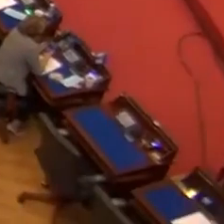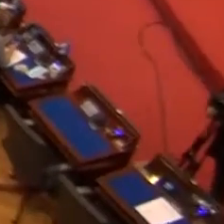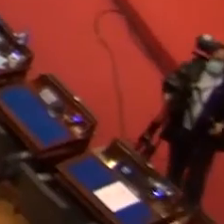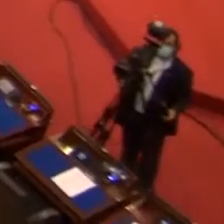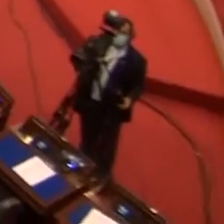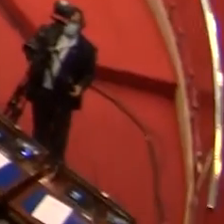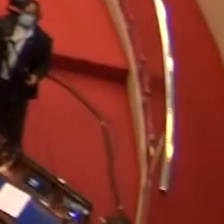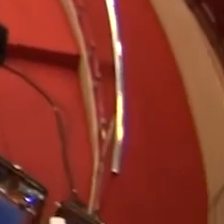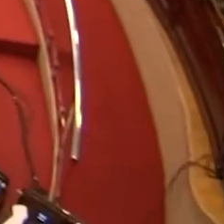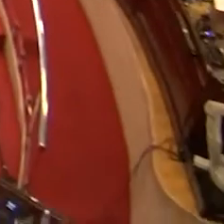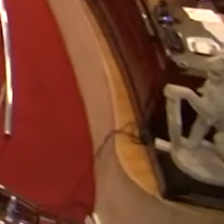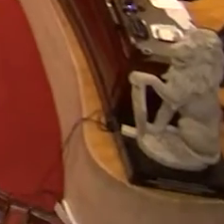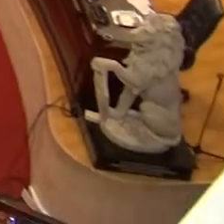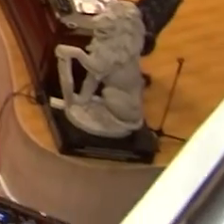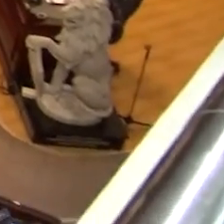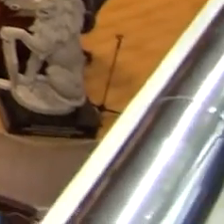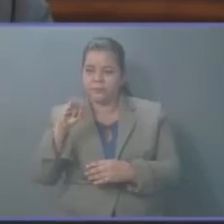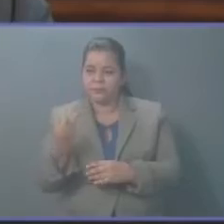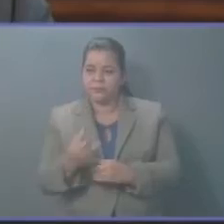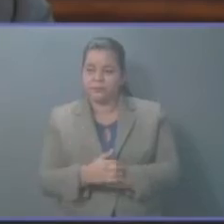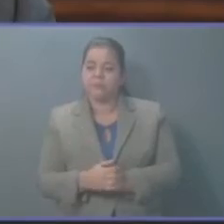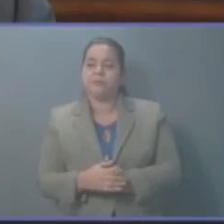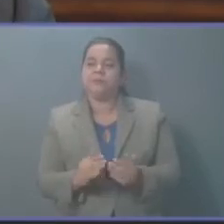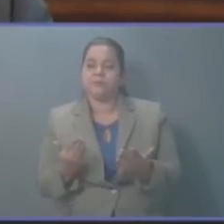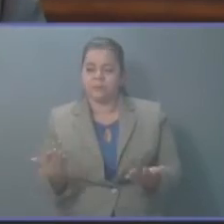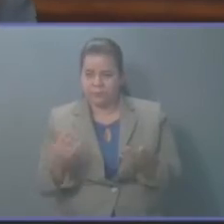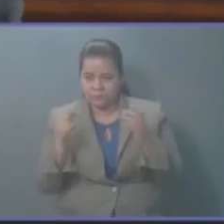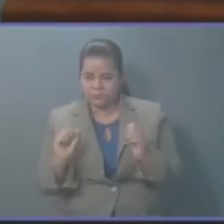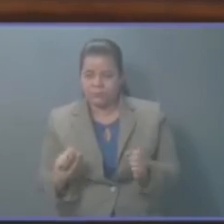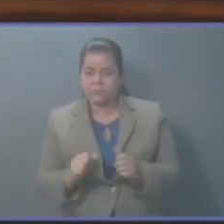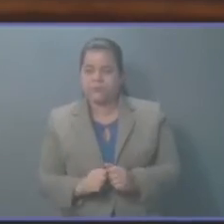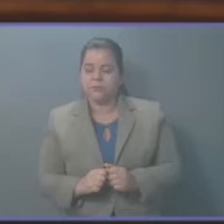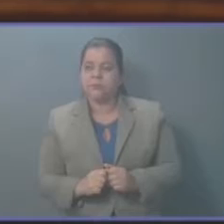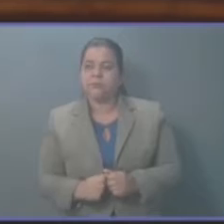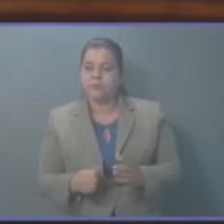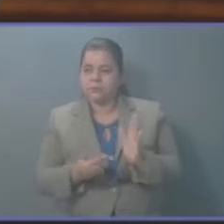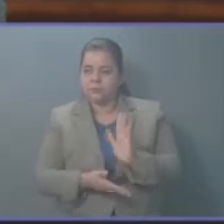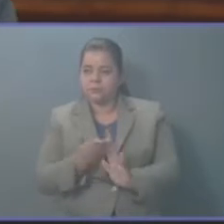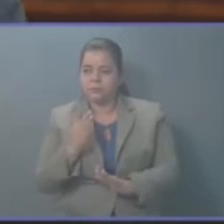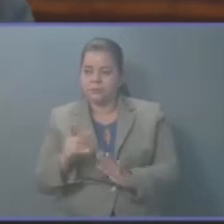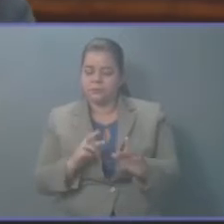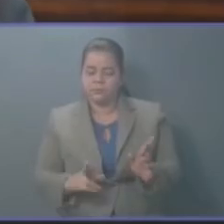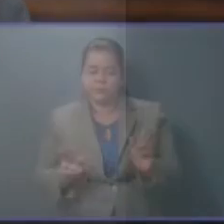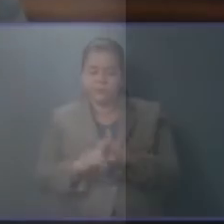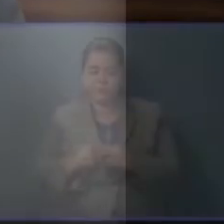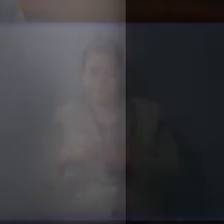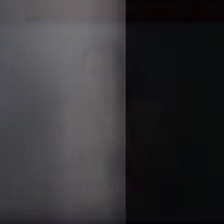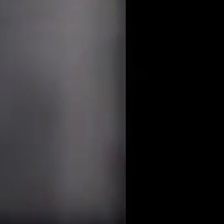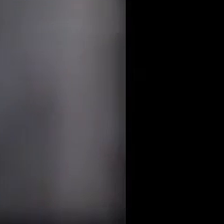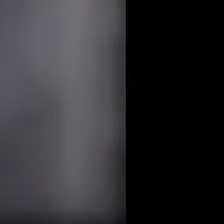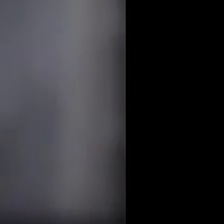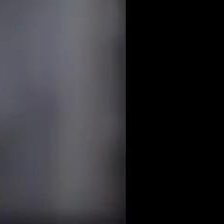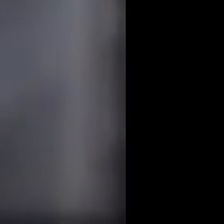Tras declarar abierta la plenaria, el diputado Mario Tenorio propuso modificación de agenda con el fin de emitir un pronunciamiento público por